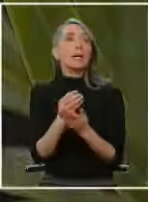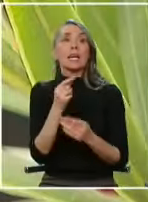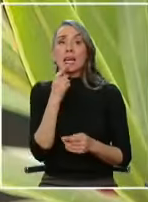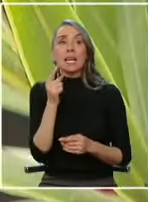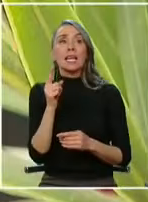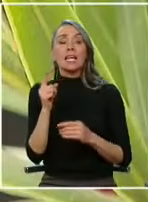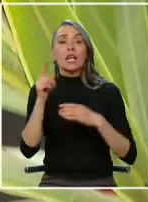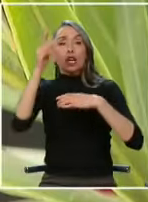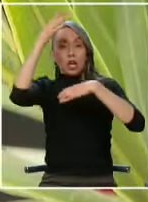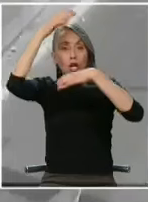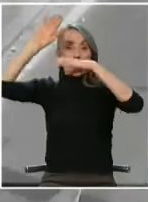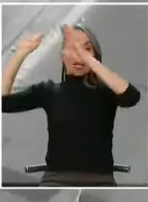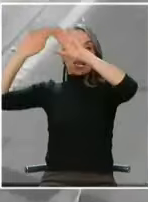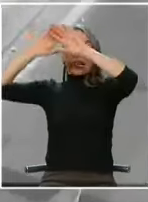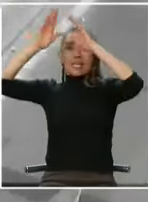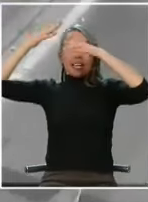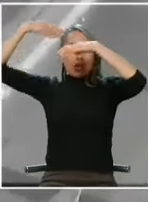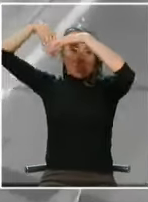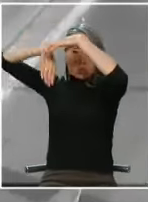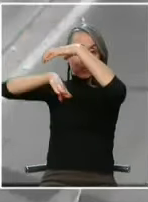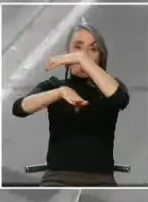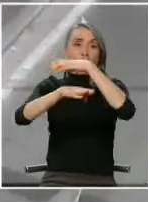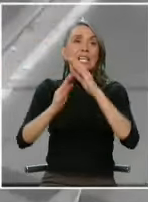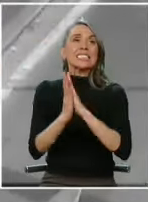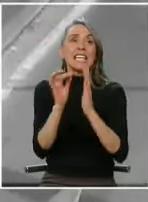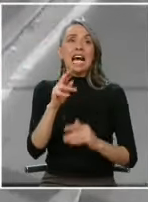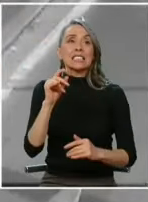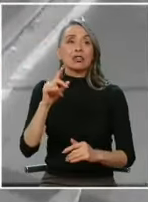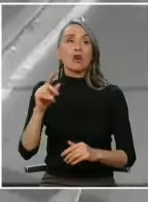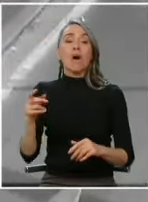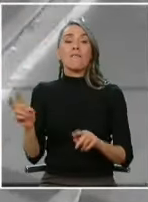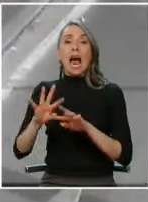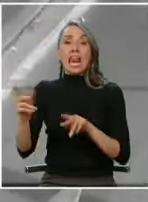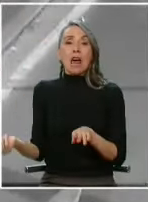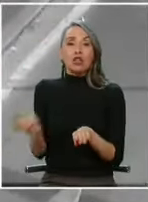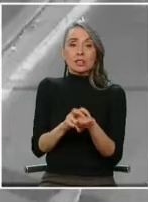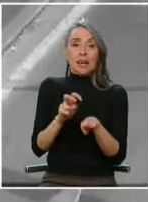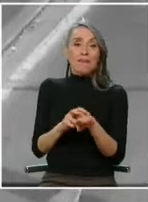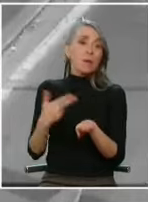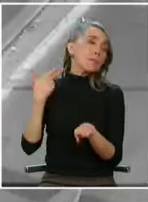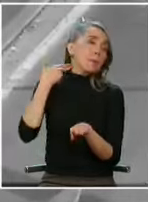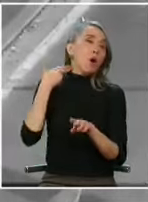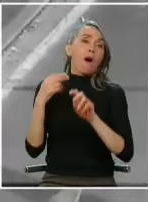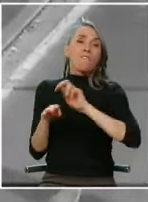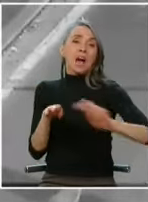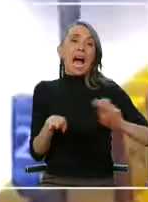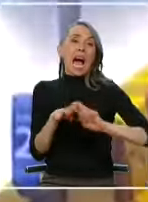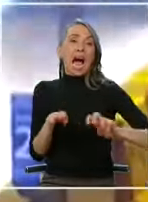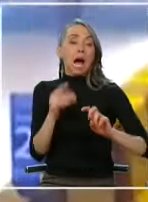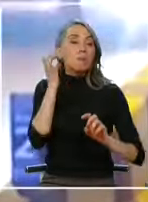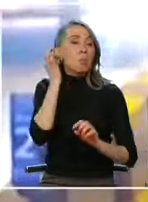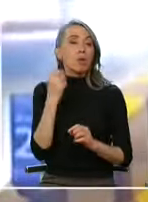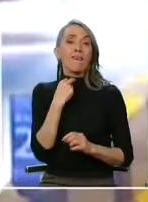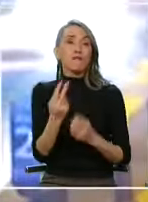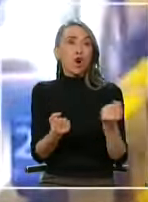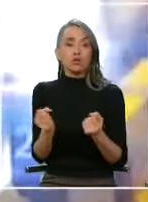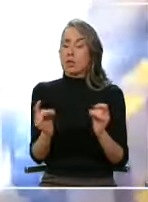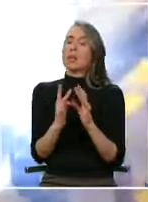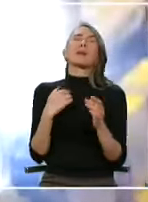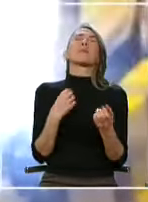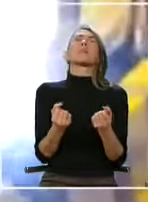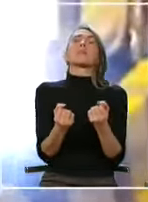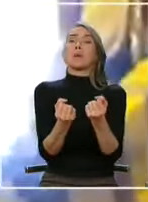salimos del túnel San Cristóbal me pusieron la pistola encima y me decían bájate del auto bájate del auto super repentino